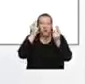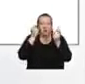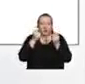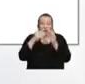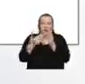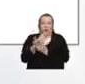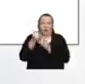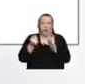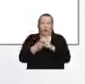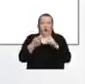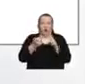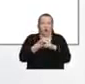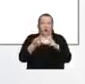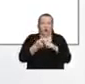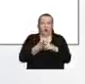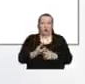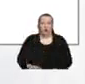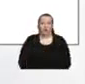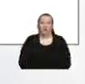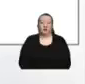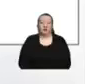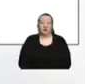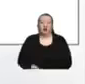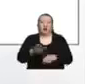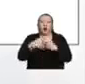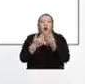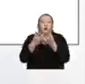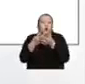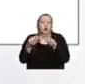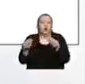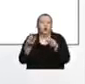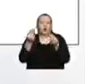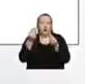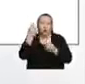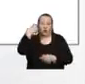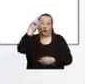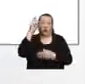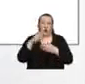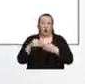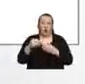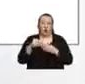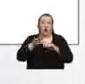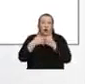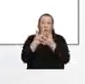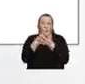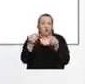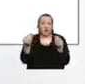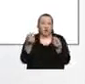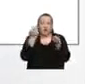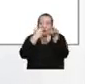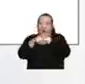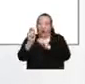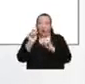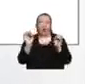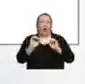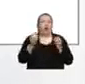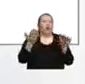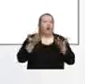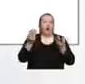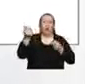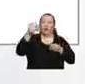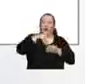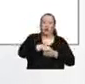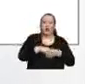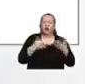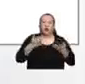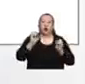comienzos como ustedes como te deshaces de decenas millones de dólares con los venden y dónde está el ingreso o los regalos donde